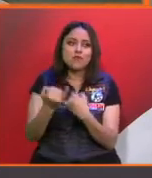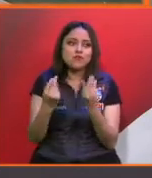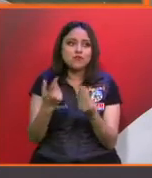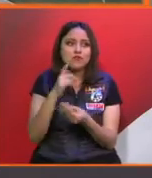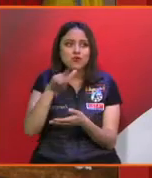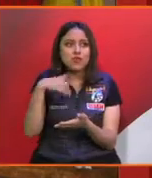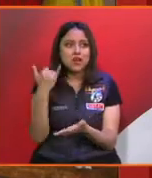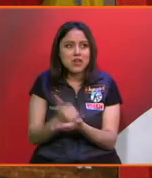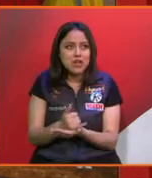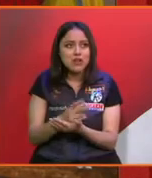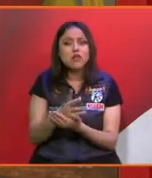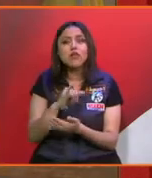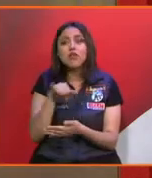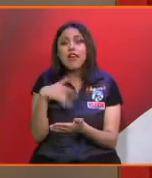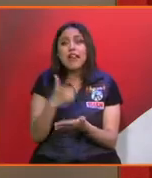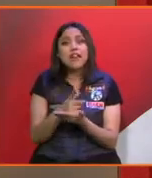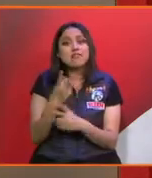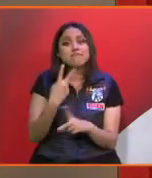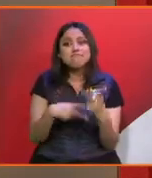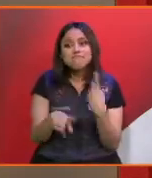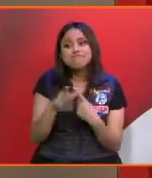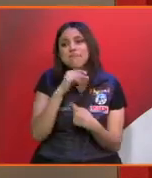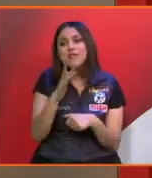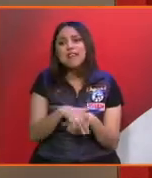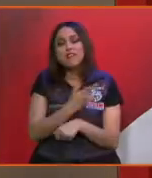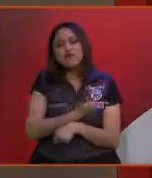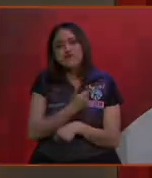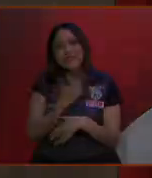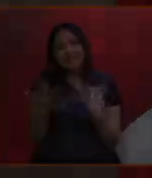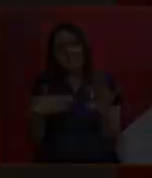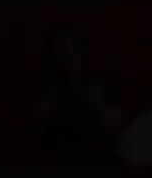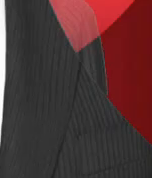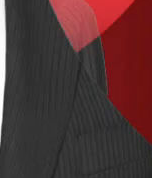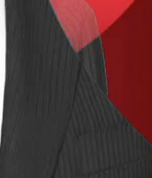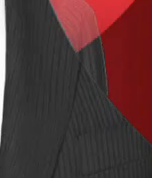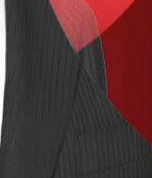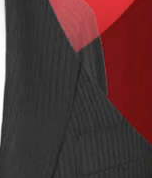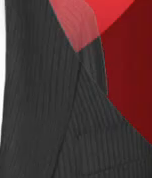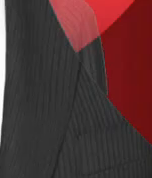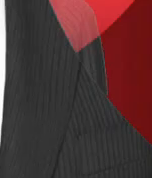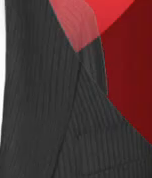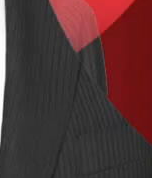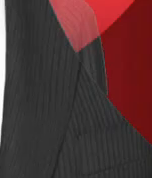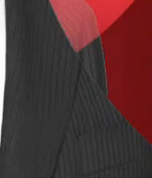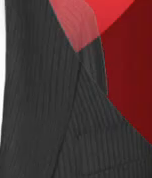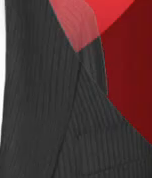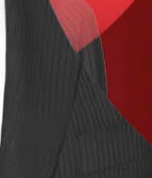Ya vieron, señor Garralda no se quiere regresar al foro porque se la está pasando bomba ahí en la villa juguetón.